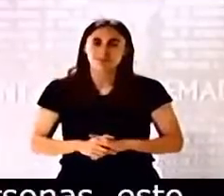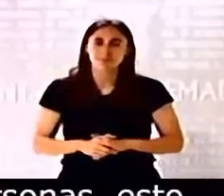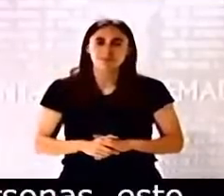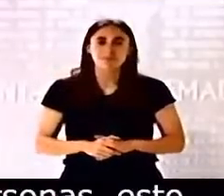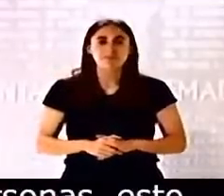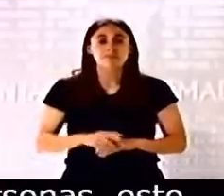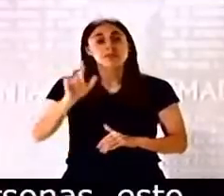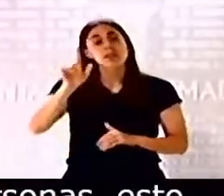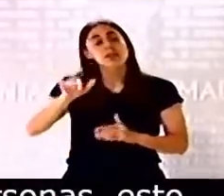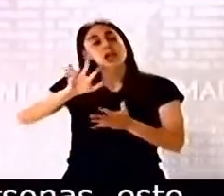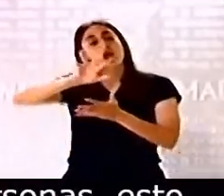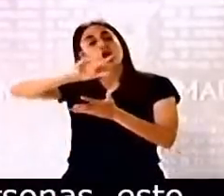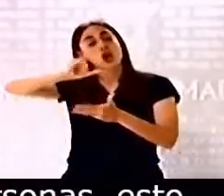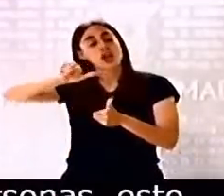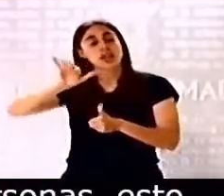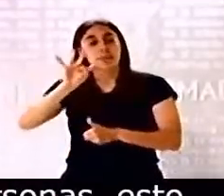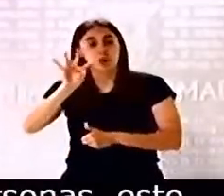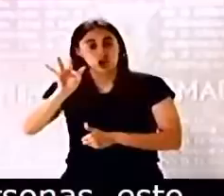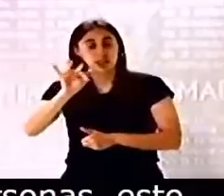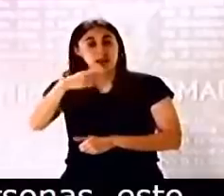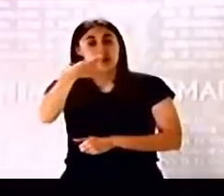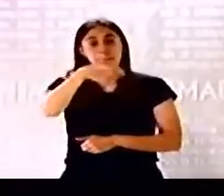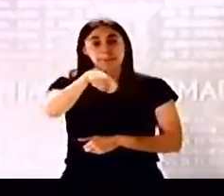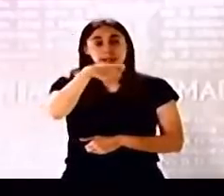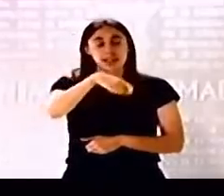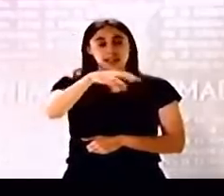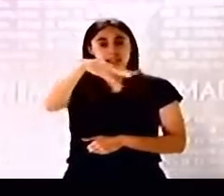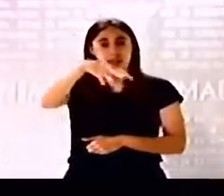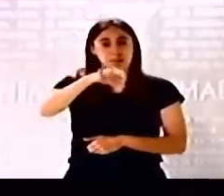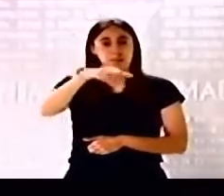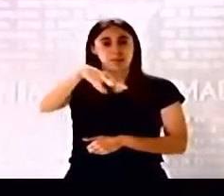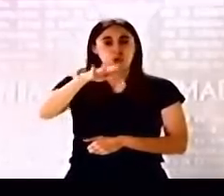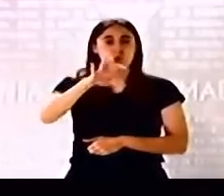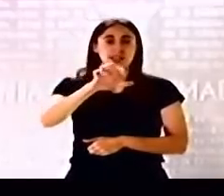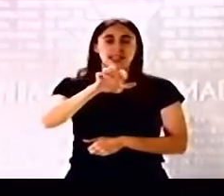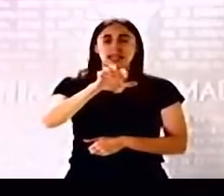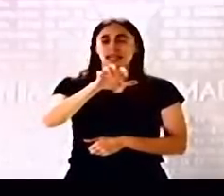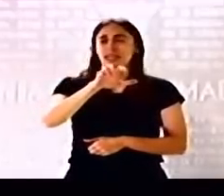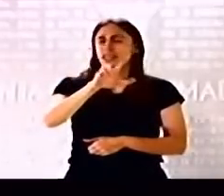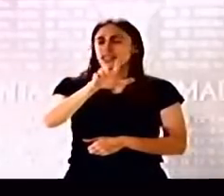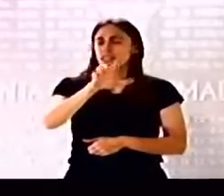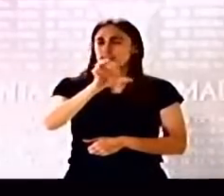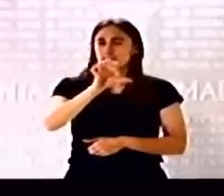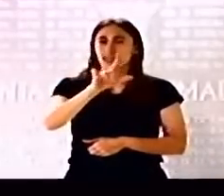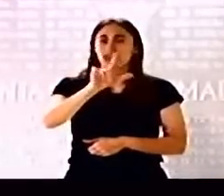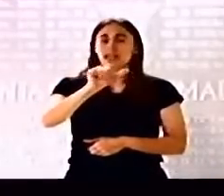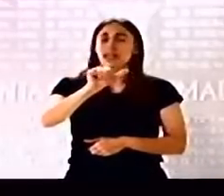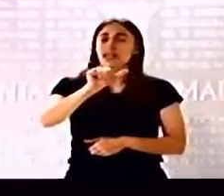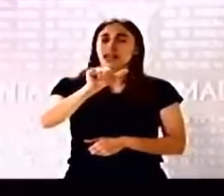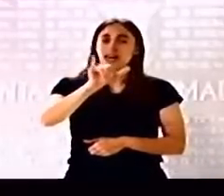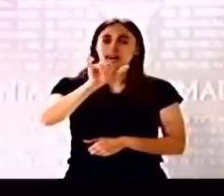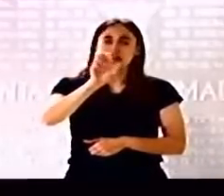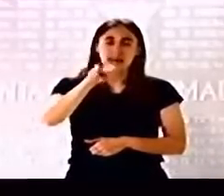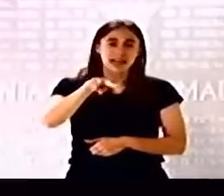Noticias positivas. La presidenta von der Leyen ha hecho un anuncio de